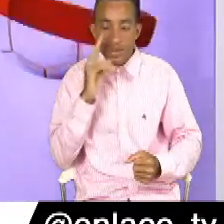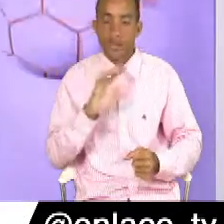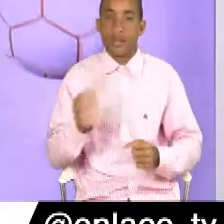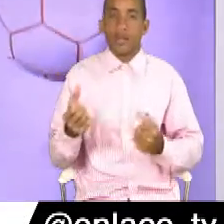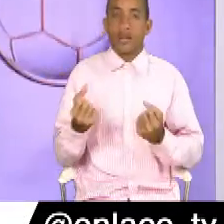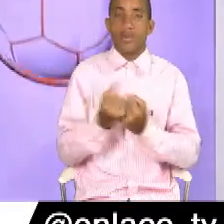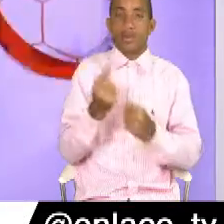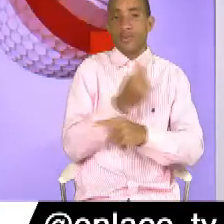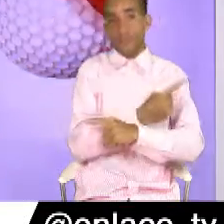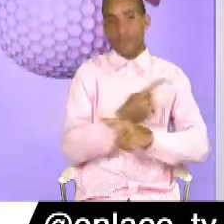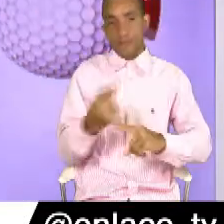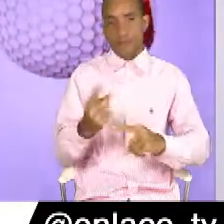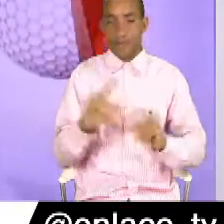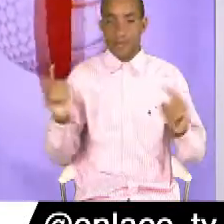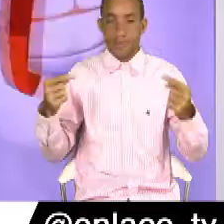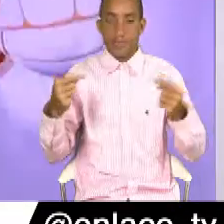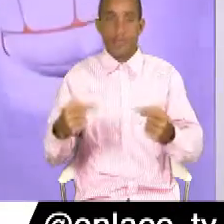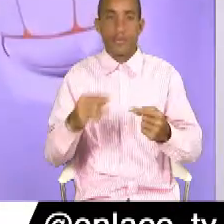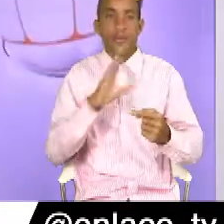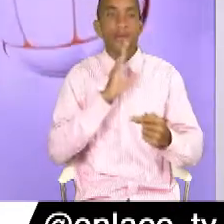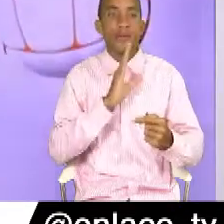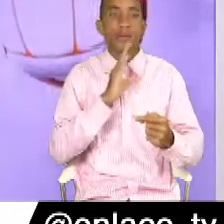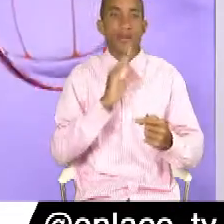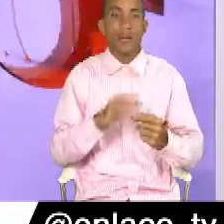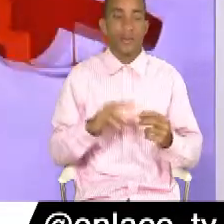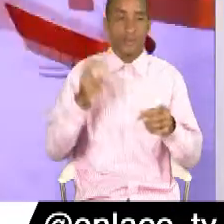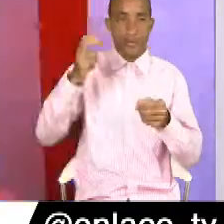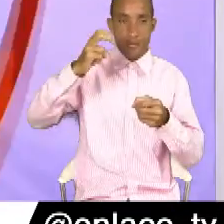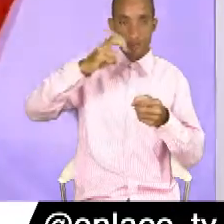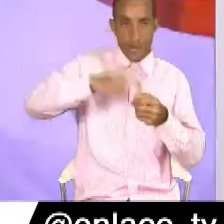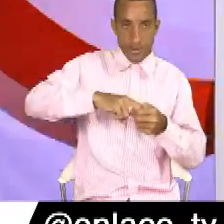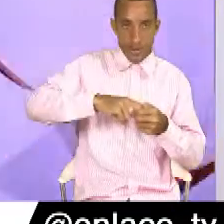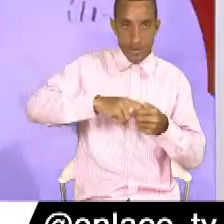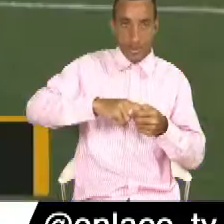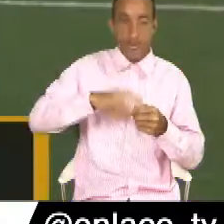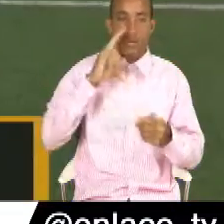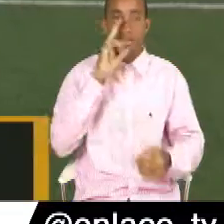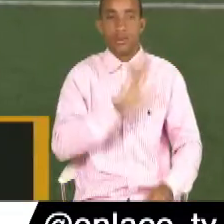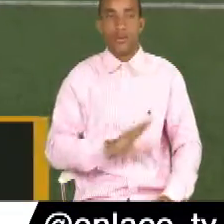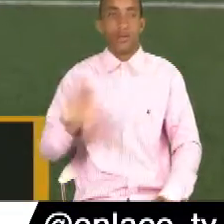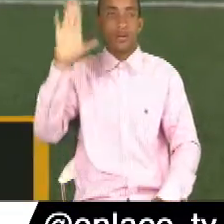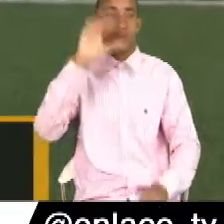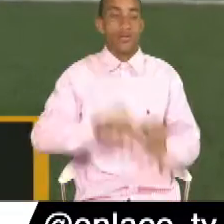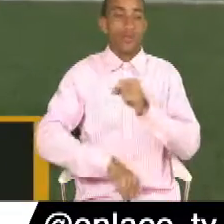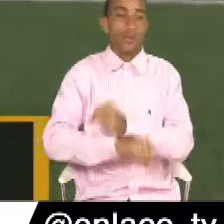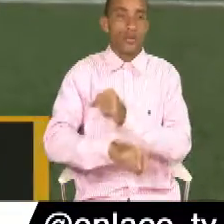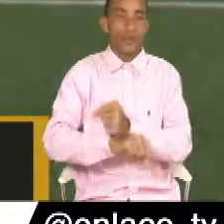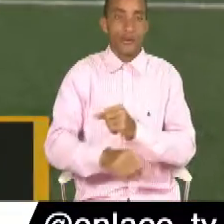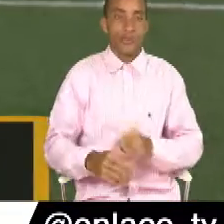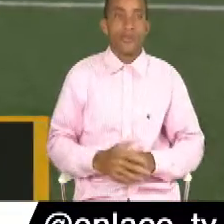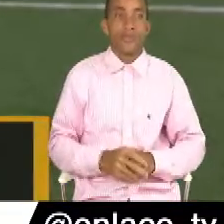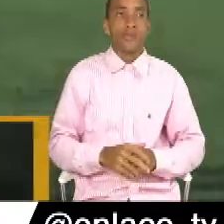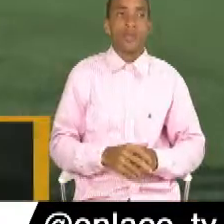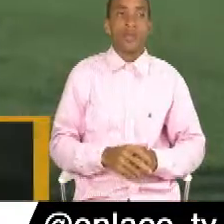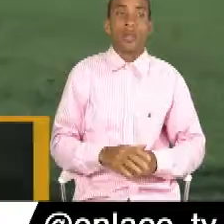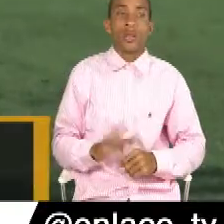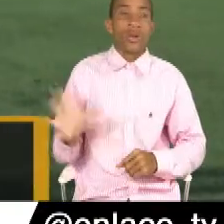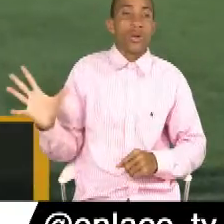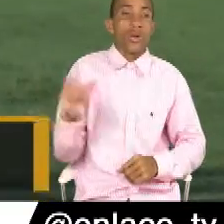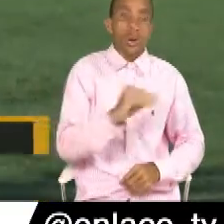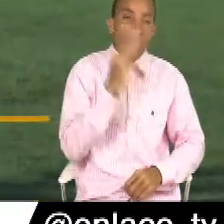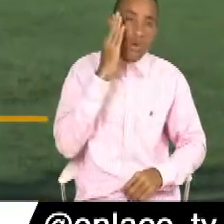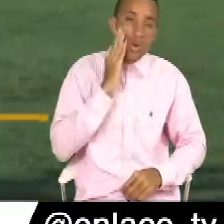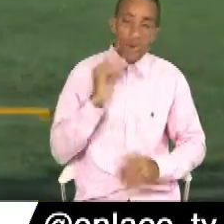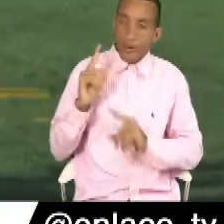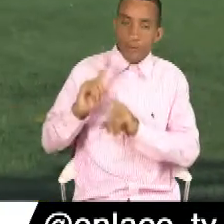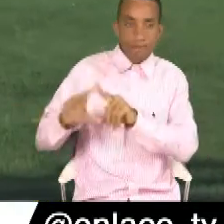Este torneo lo organiza la Federación Nacional de Fútbol. Entrenan con disciplina. Estos jóvenes que integran los diferentes